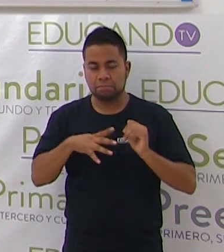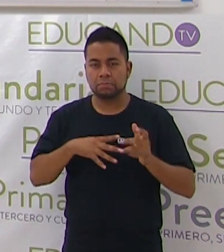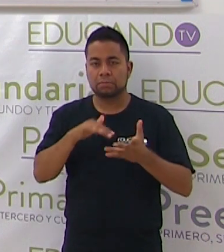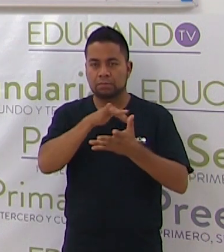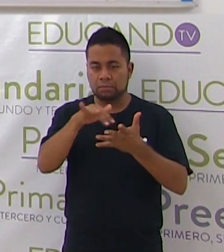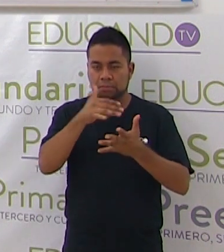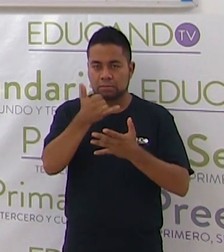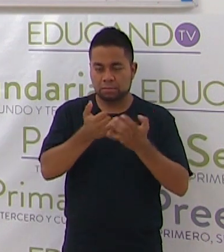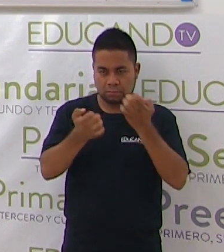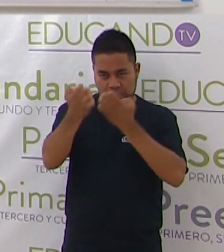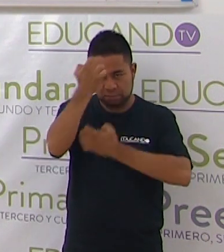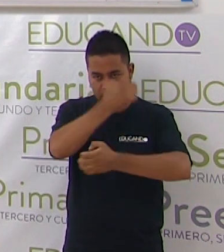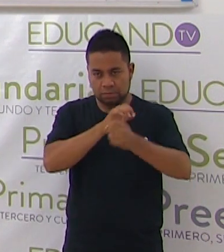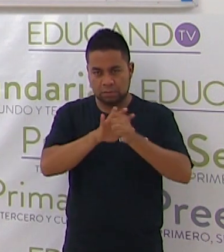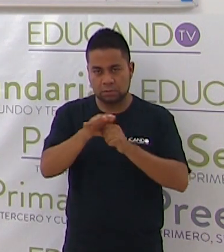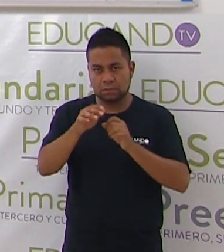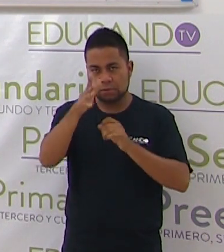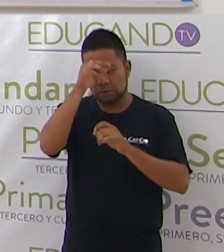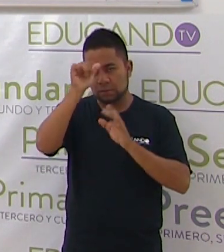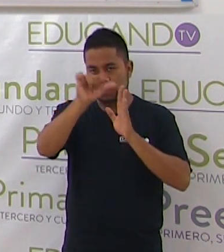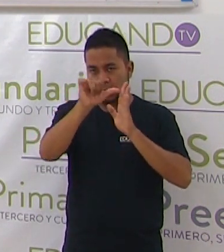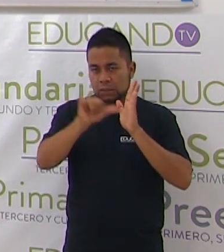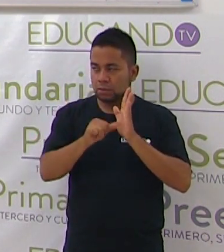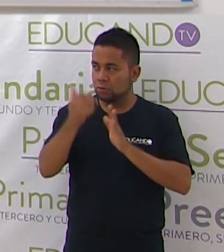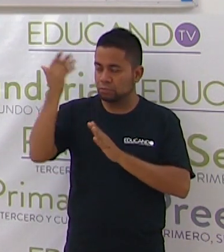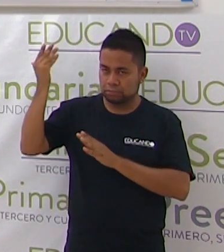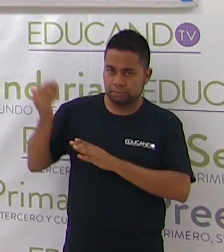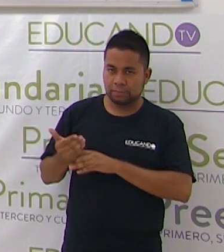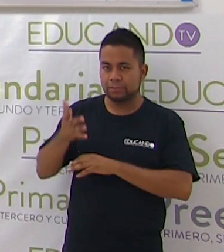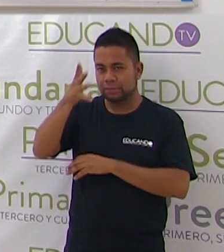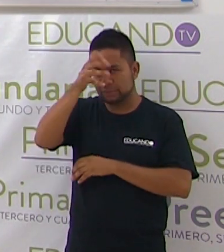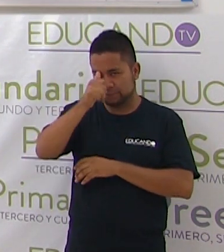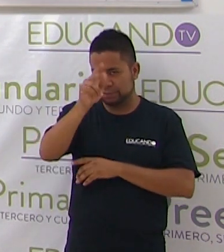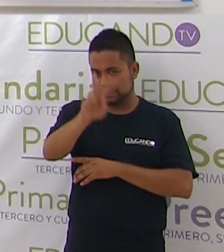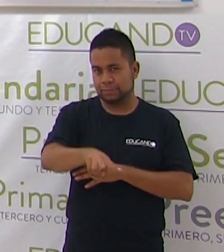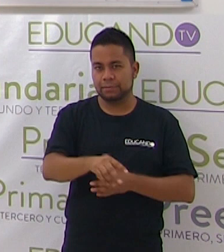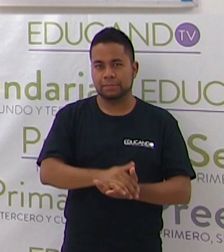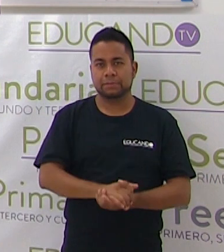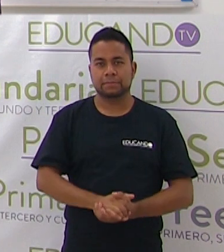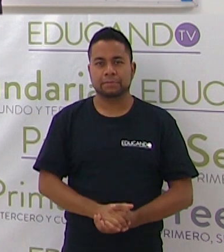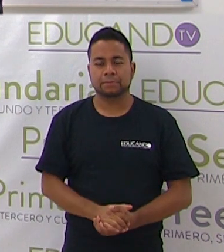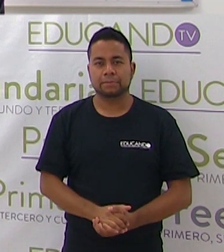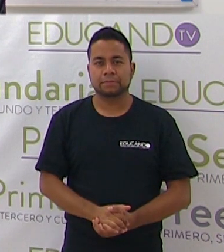leímos y analizamos este artículo. ¿Sí recuerdan, verdad?